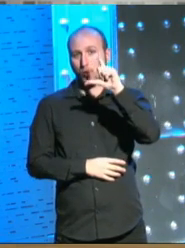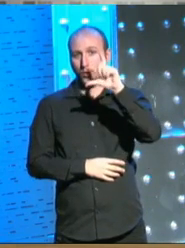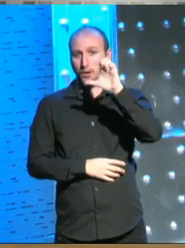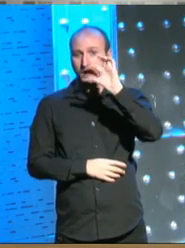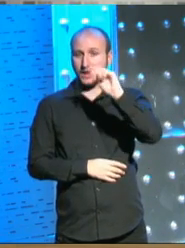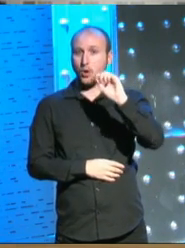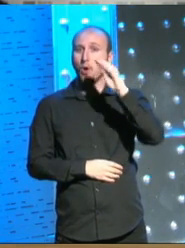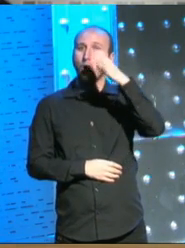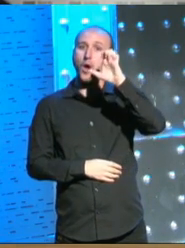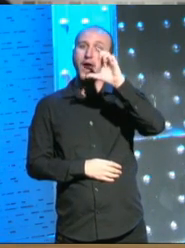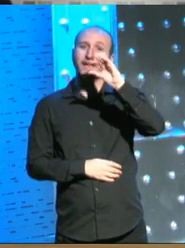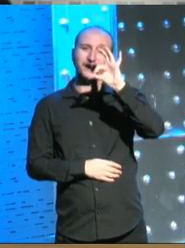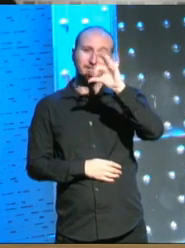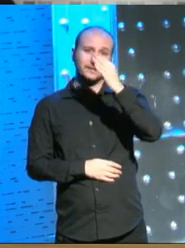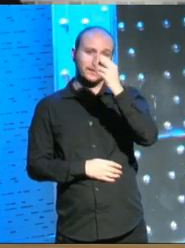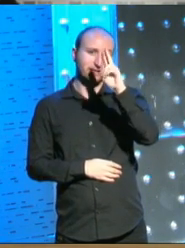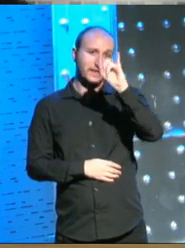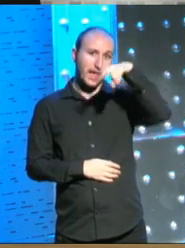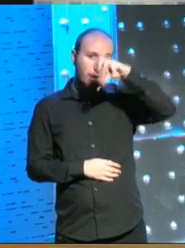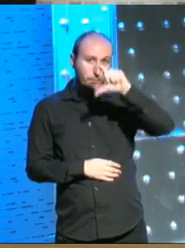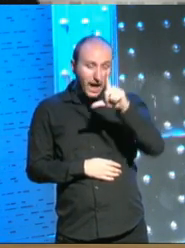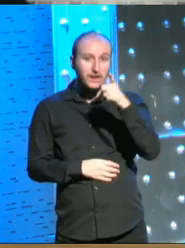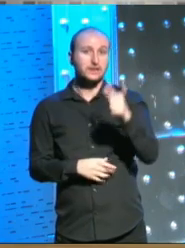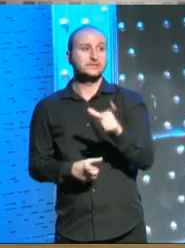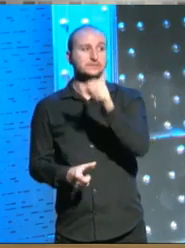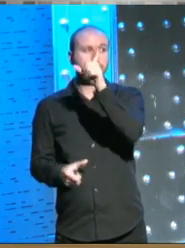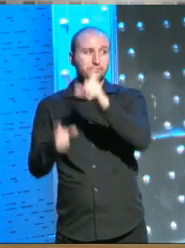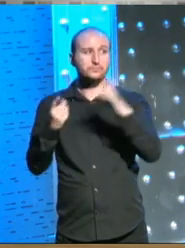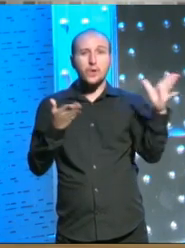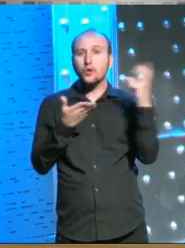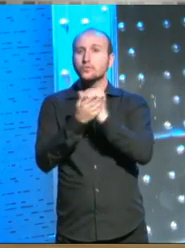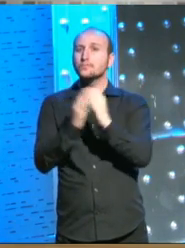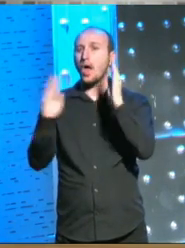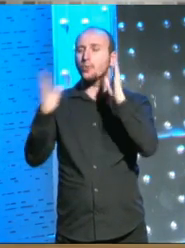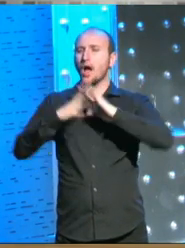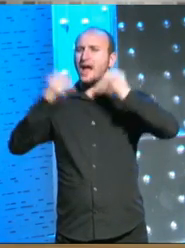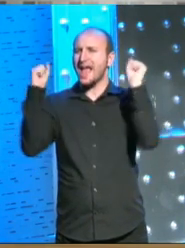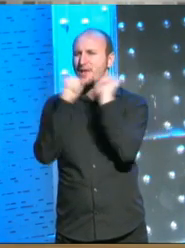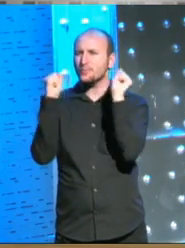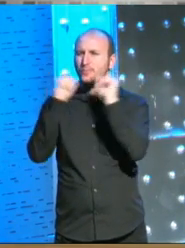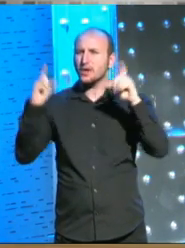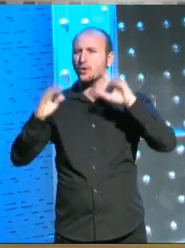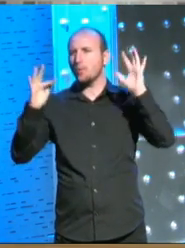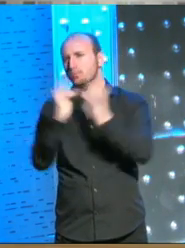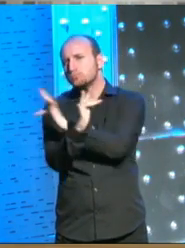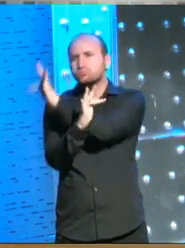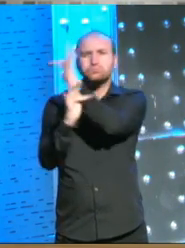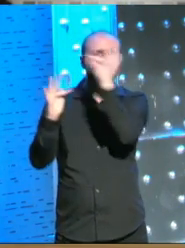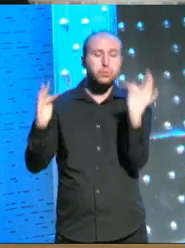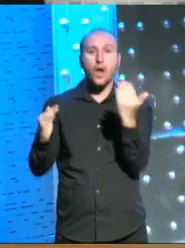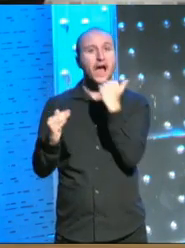año 21. Y Flaherty se tira todo un invierno, todo un año, prácticamente casi un